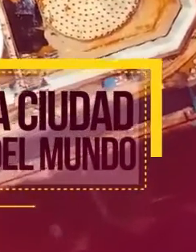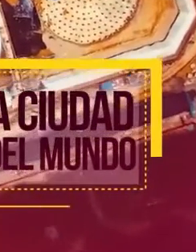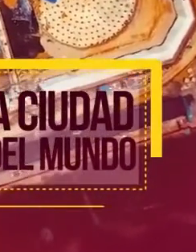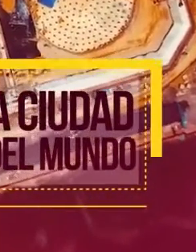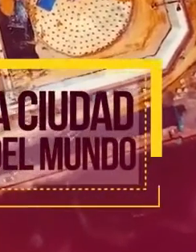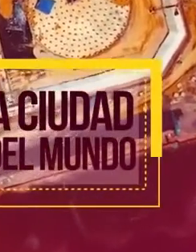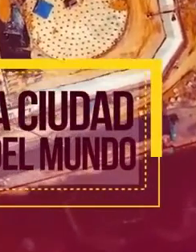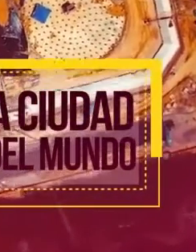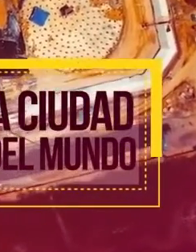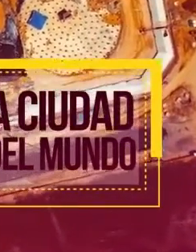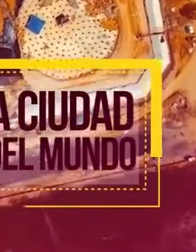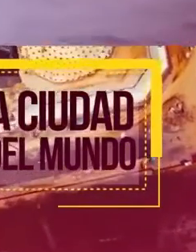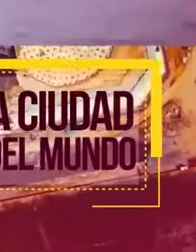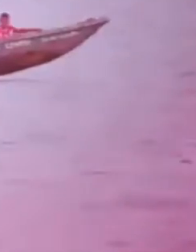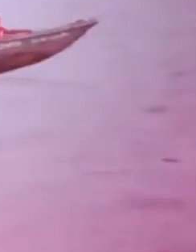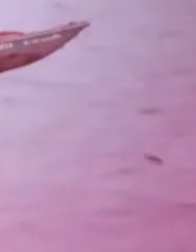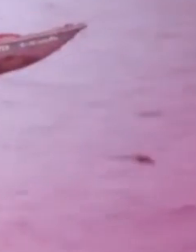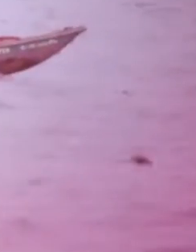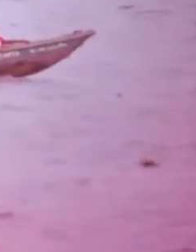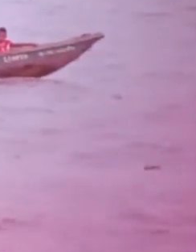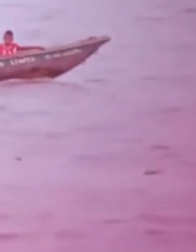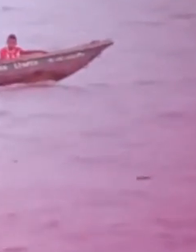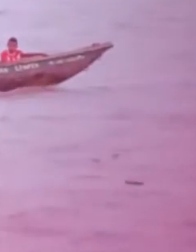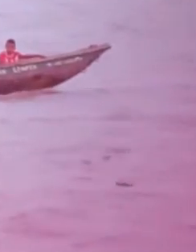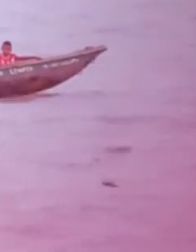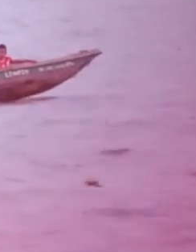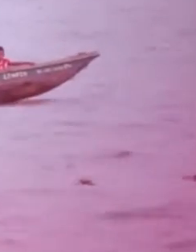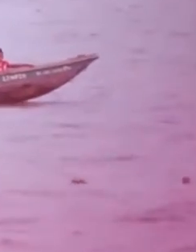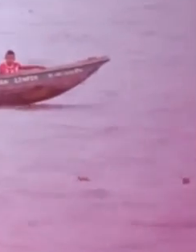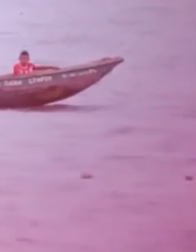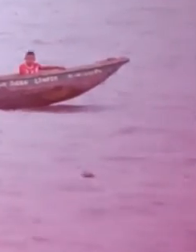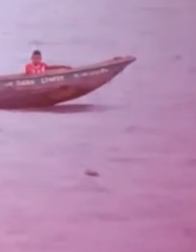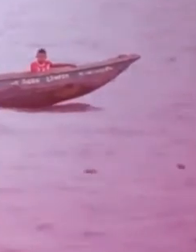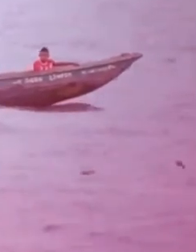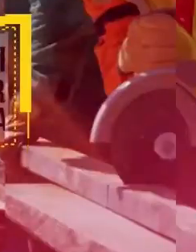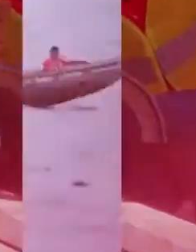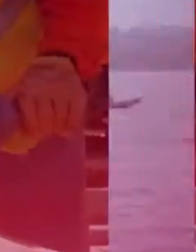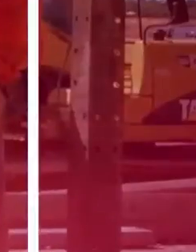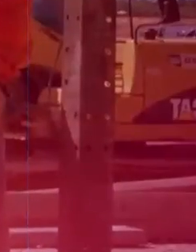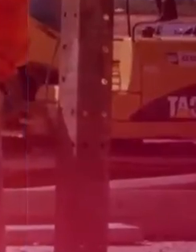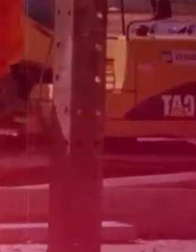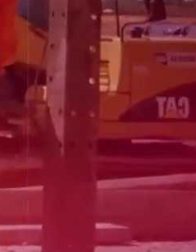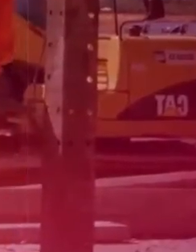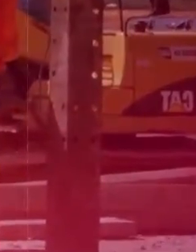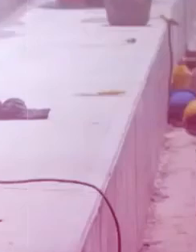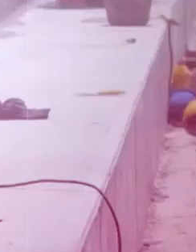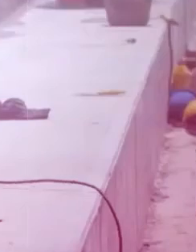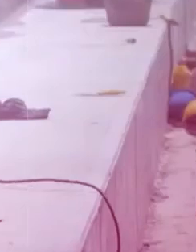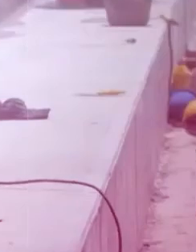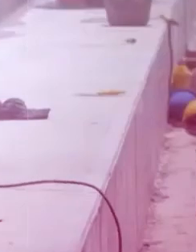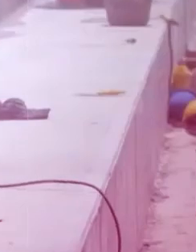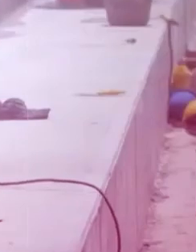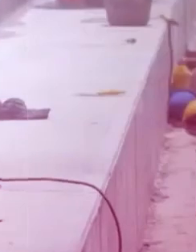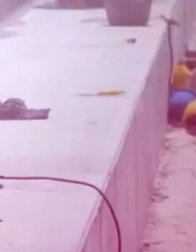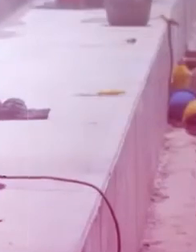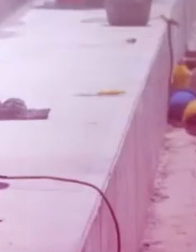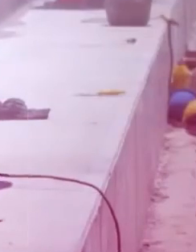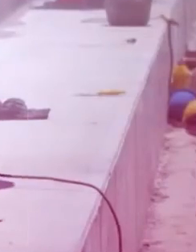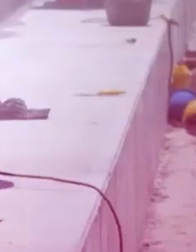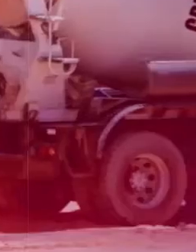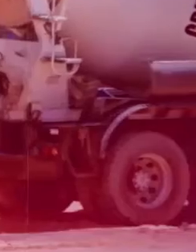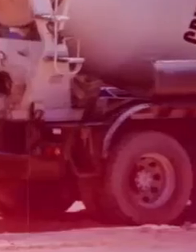la ciudad con el resto del mundo e impulsando el desarrollo de los municipios ribereños. Este puerto ha sido construido por